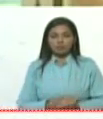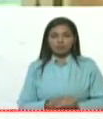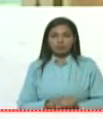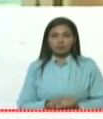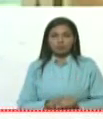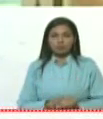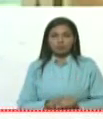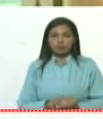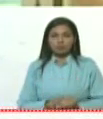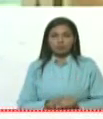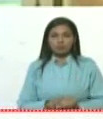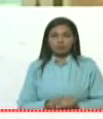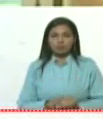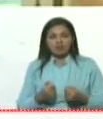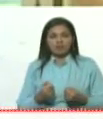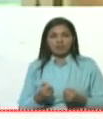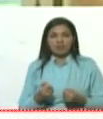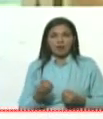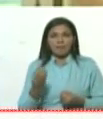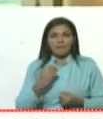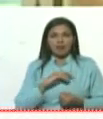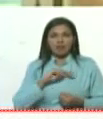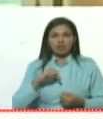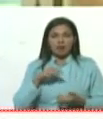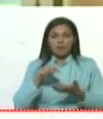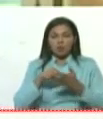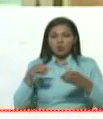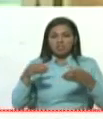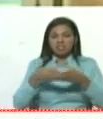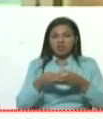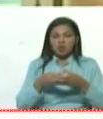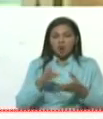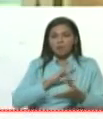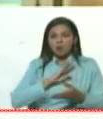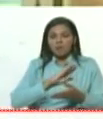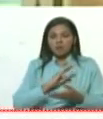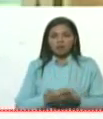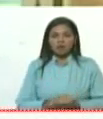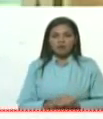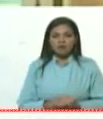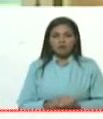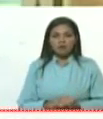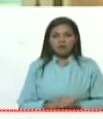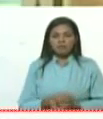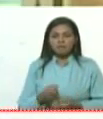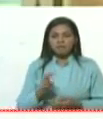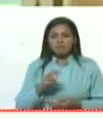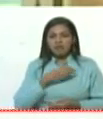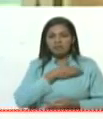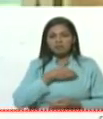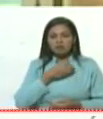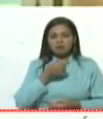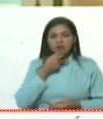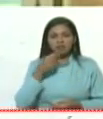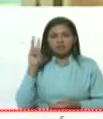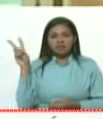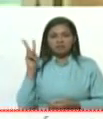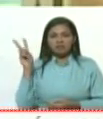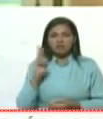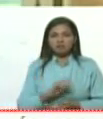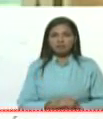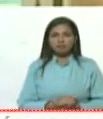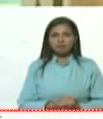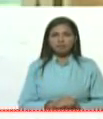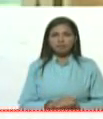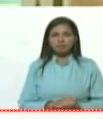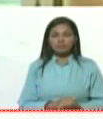hacer en el punto y círculo de las obras en ejecución en el marco de la misión Venezuela Bella.